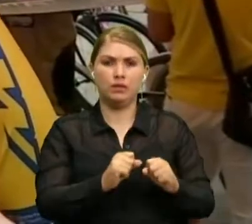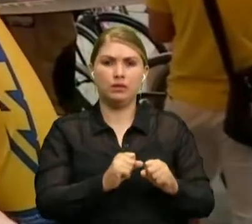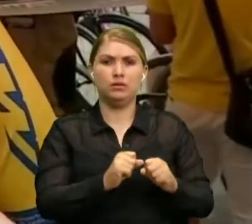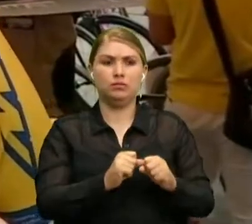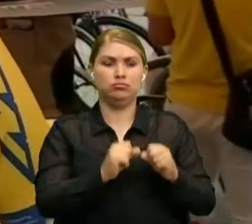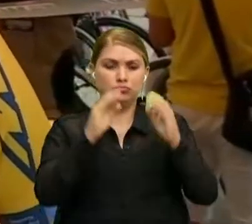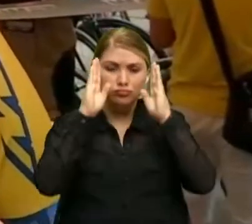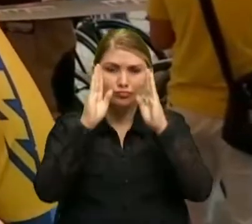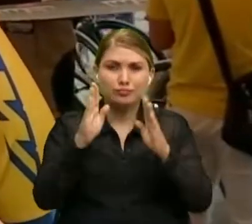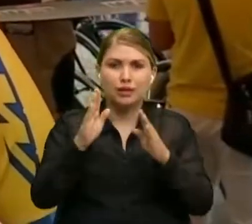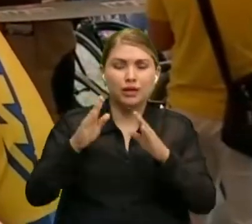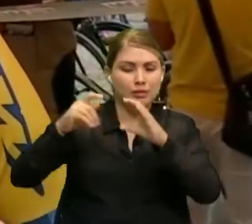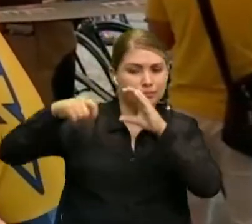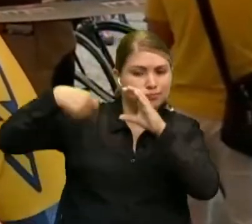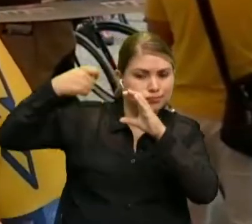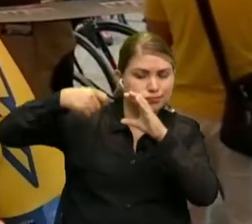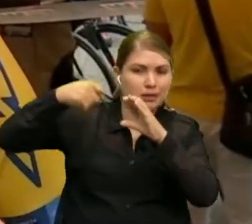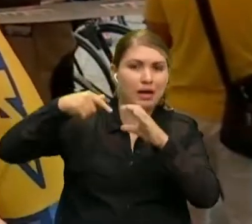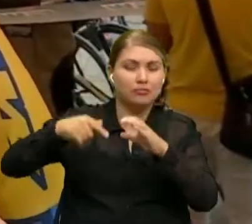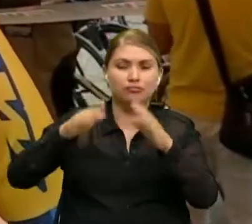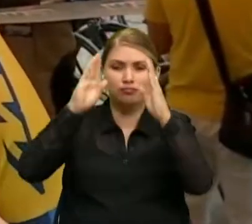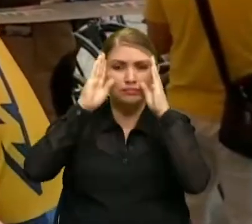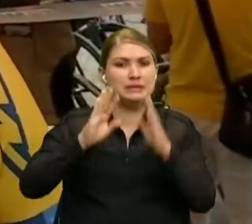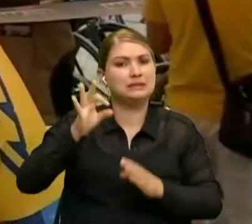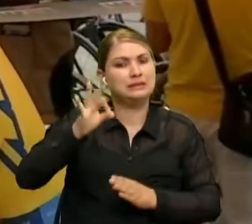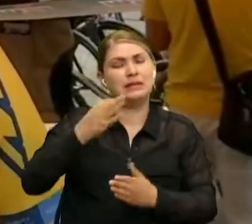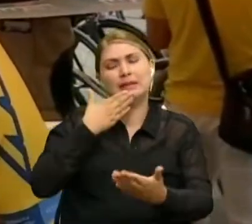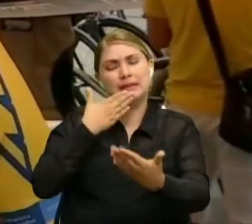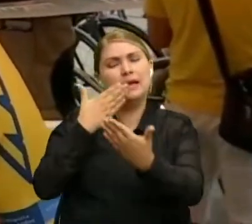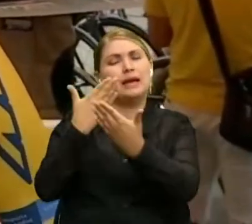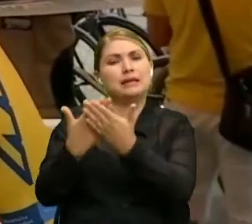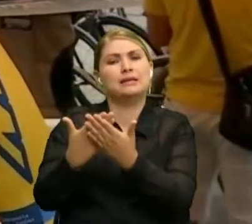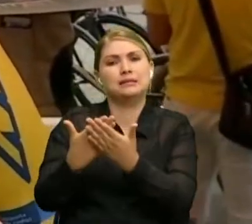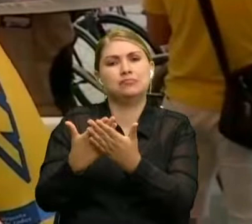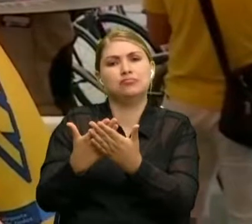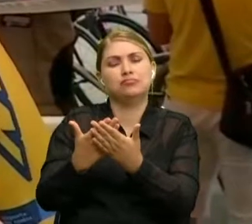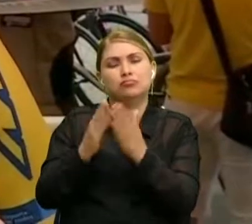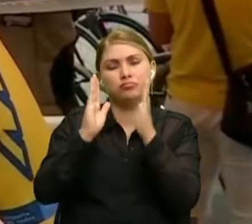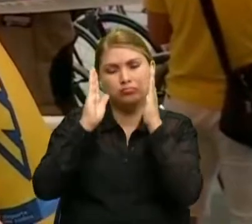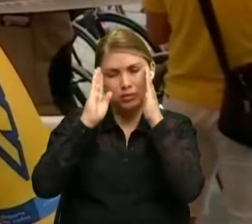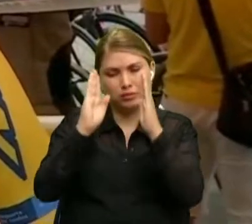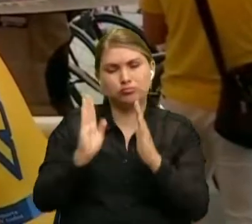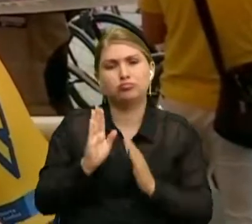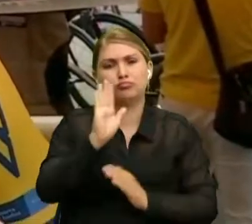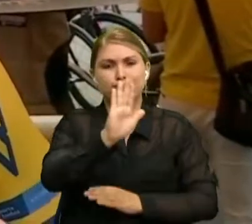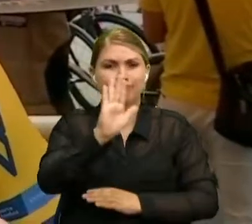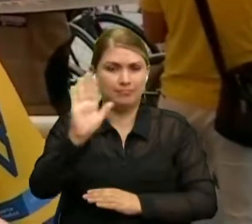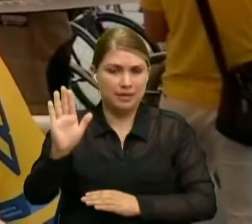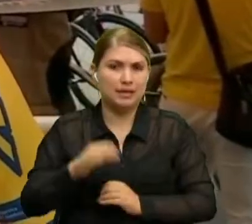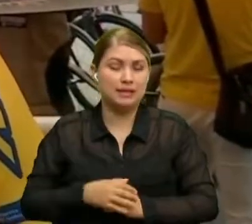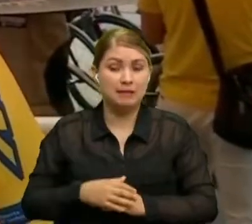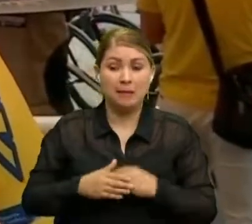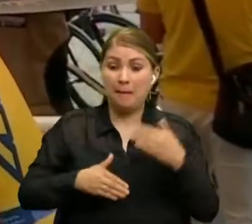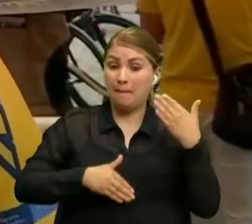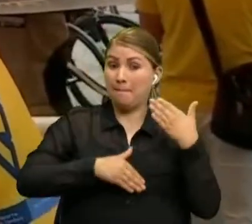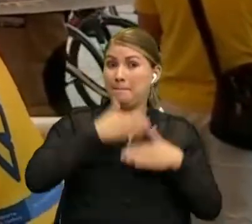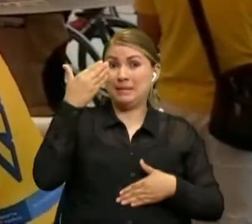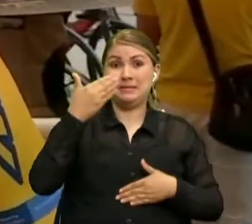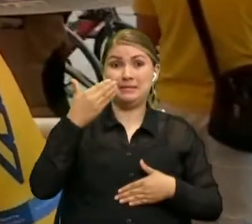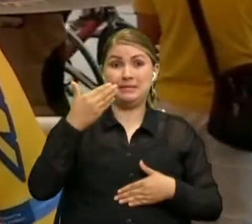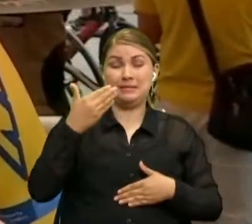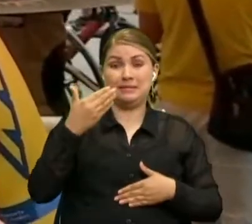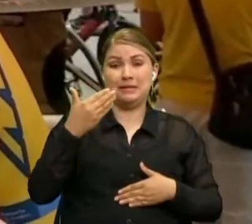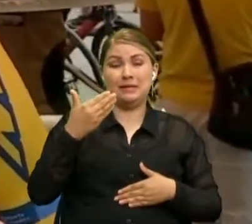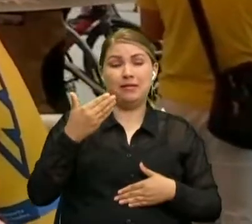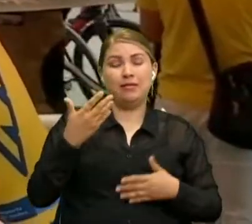por cubrir esta competencia, por estar siempre pendientes de mí. En serio, les agradezco siempre mucho a ustedes, porque desde el principio, desde cuando